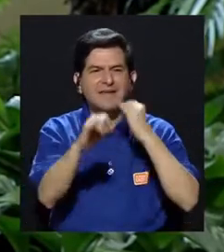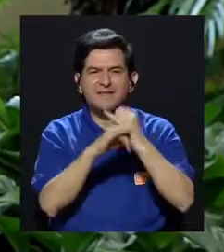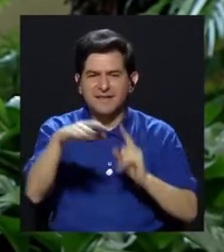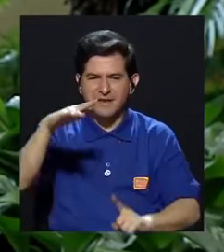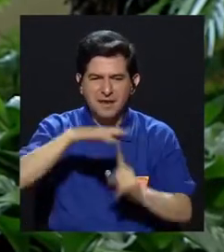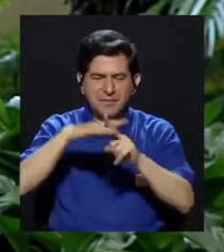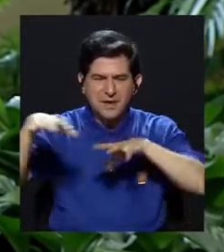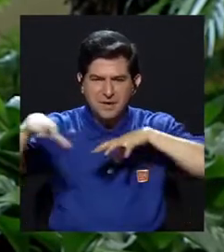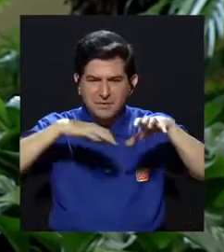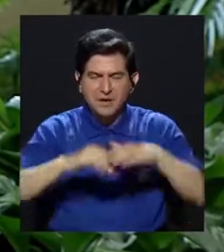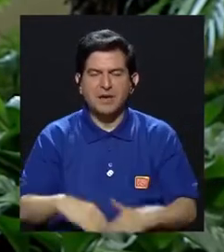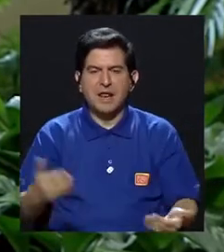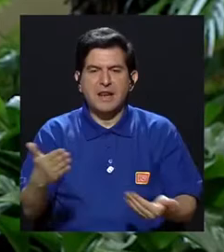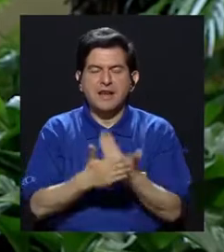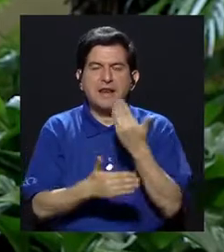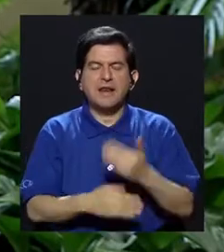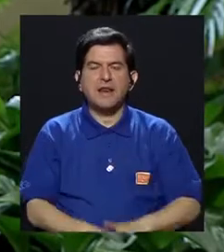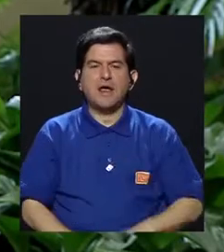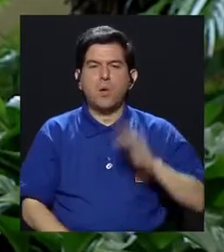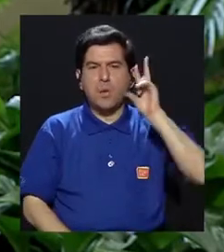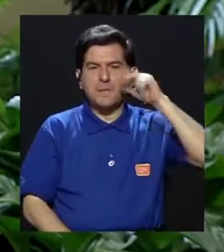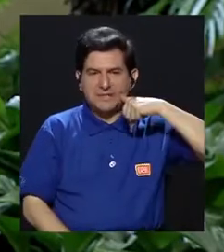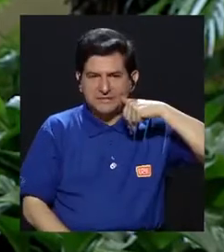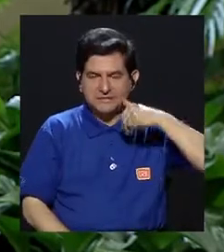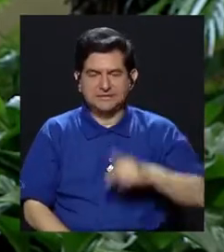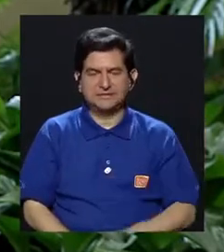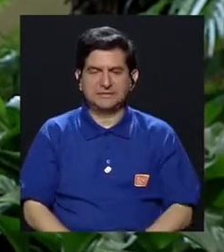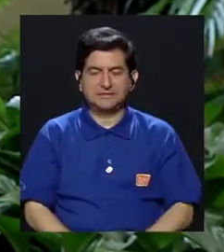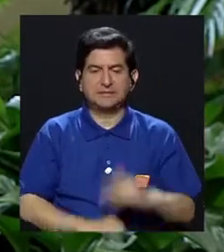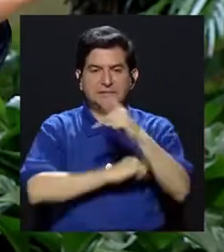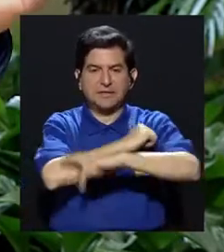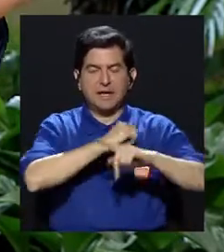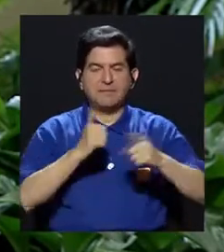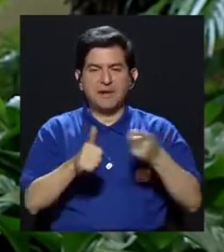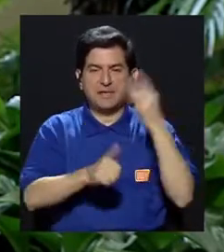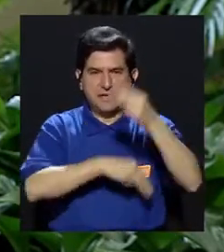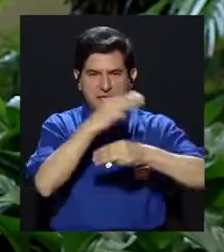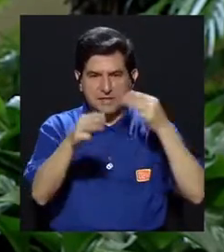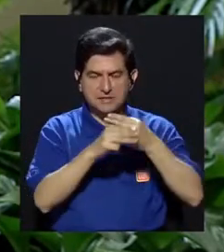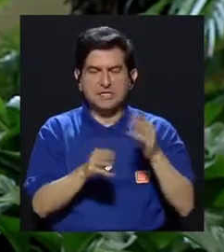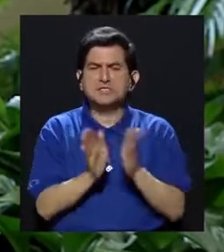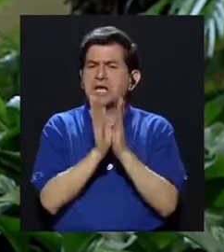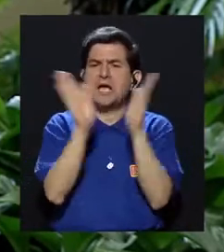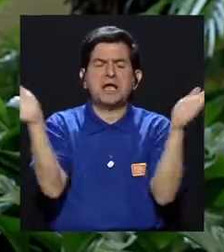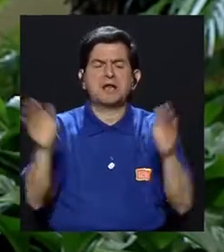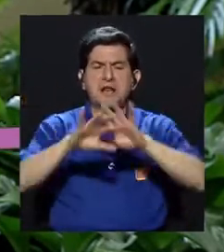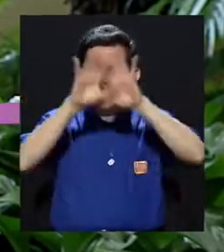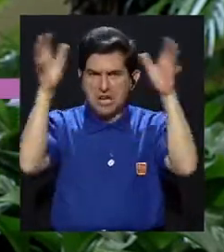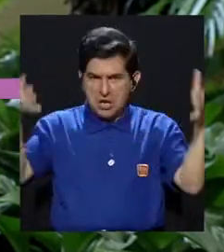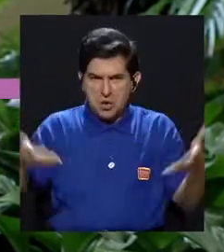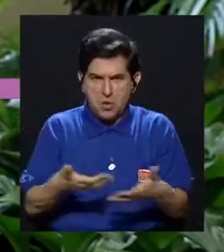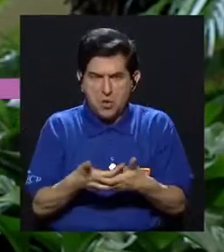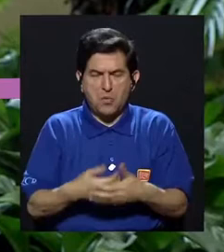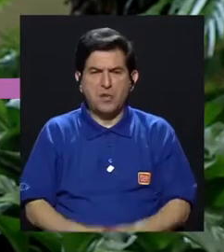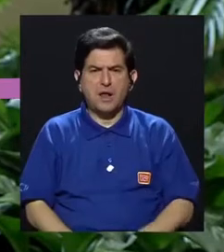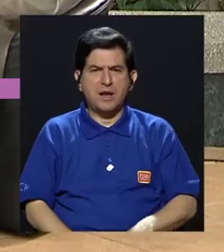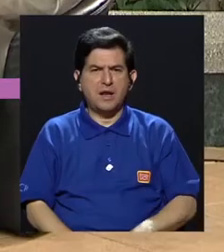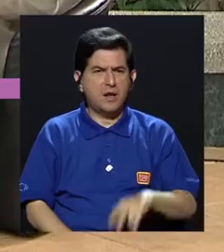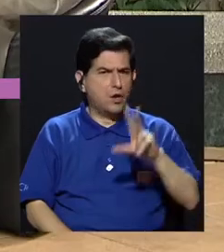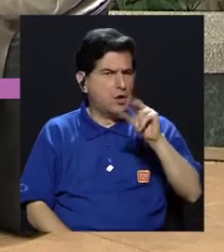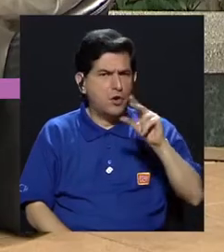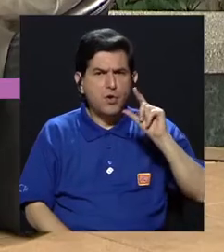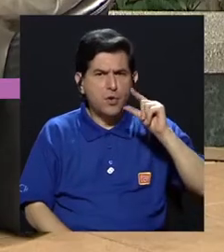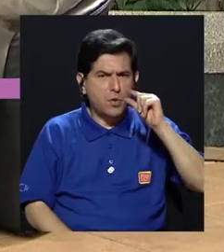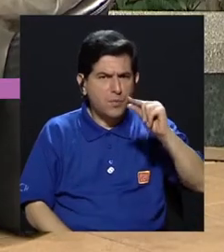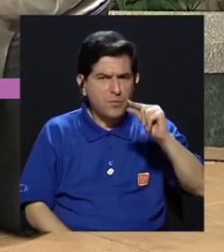Internacionalmente ha surgido un movimiento neomachista, tanto en países de primer mundo como en general, en el mundo, es global. Que eso global, no es micromachismo.